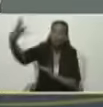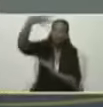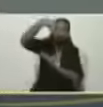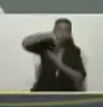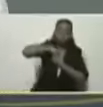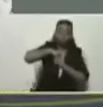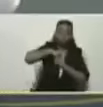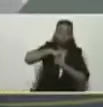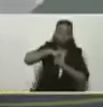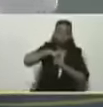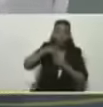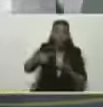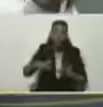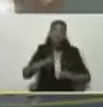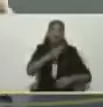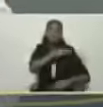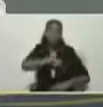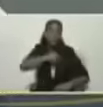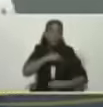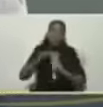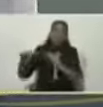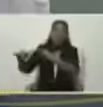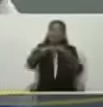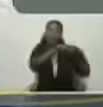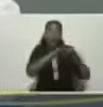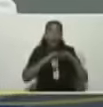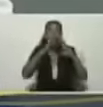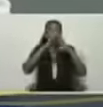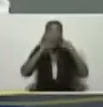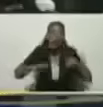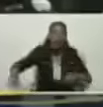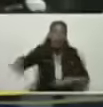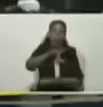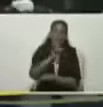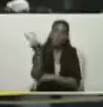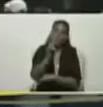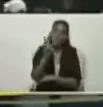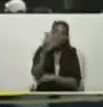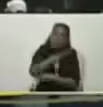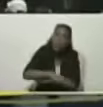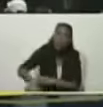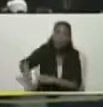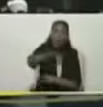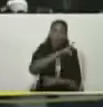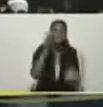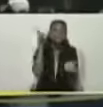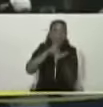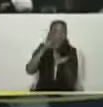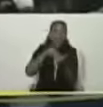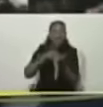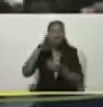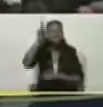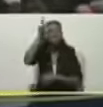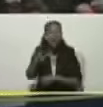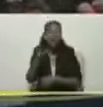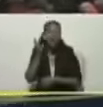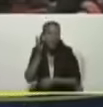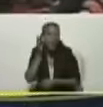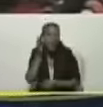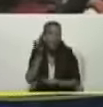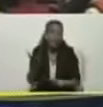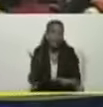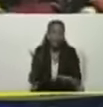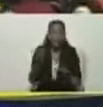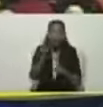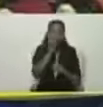Y en este caso nuestra gran misión de toda Venezuela para la mujer, donde